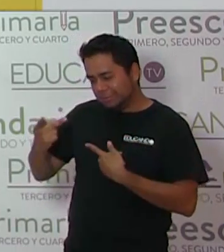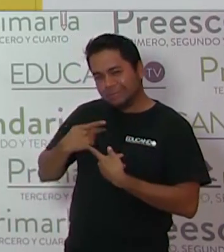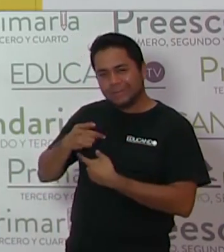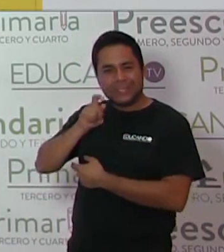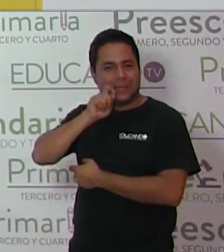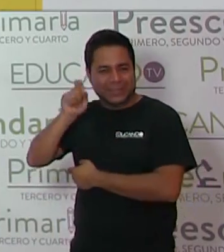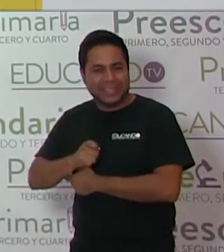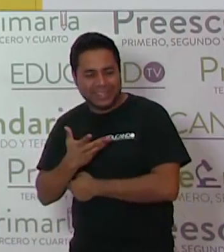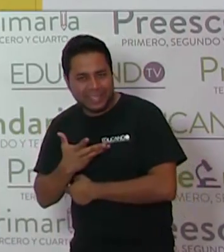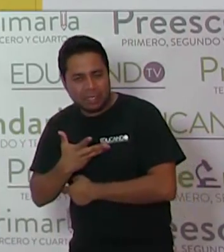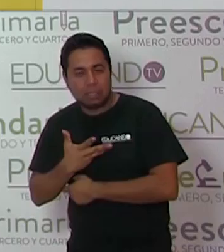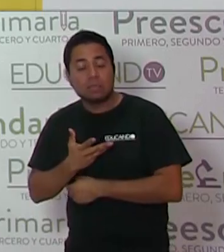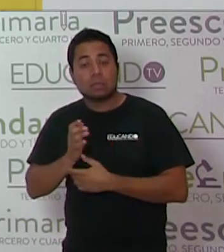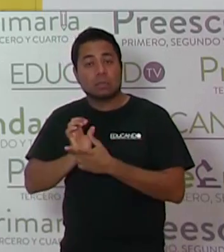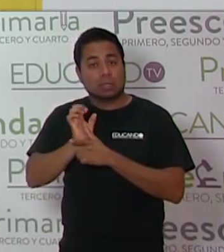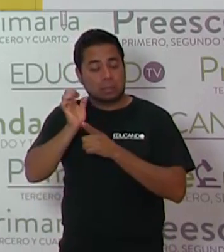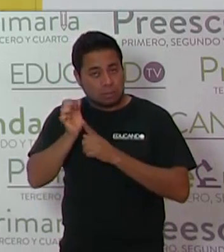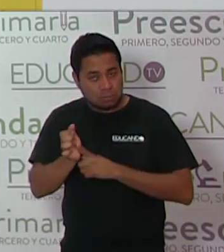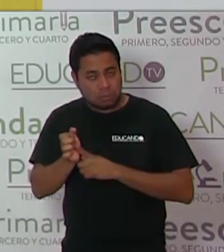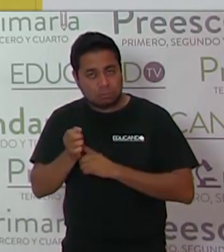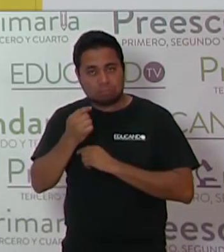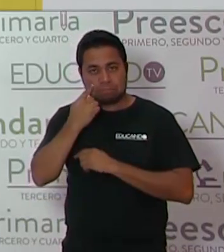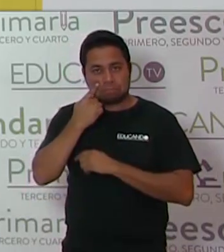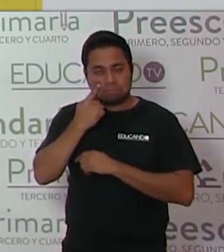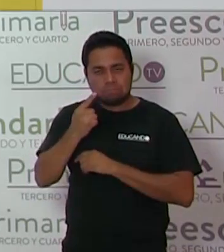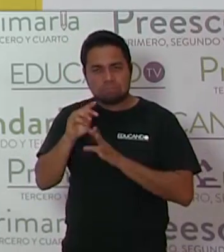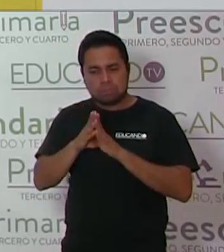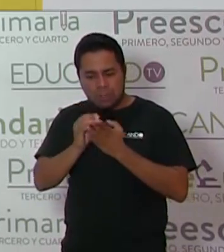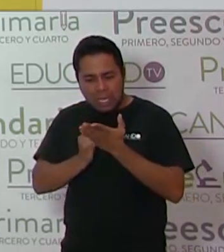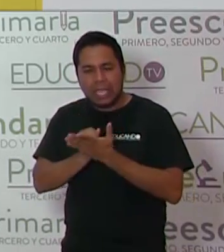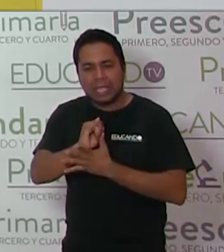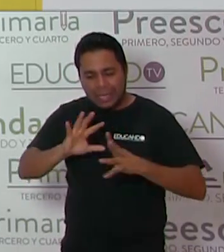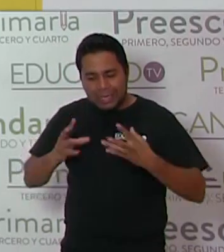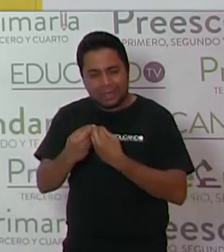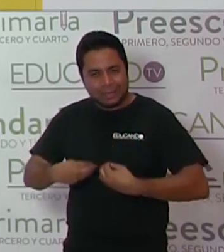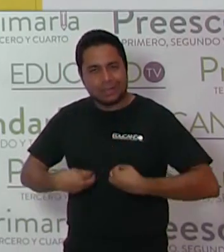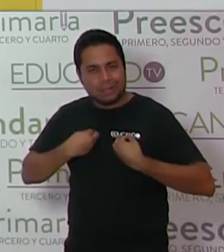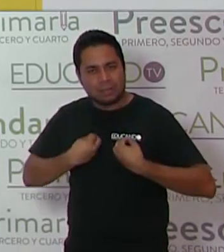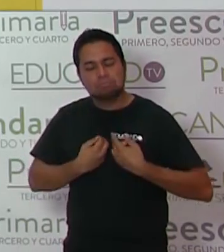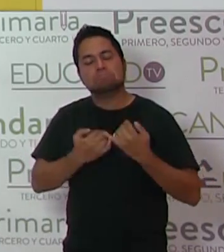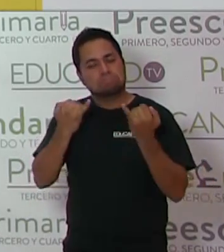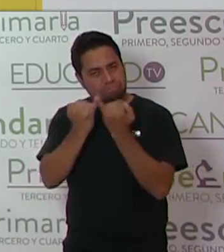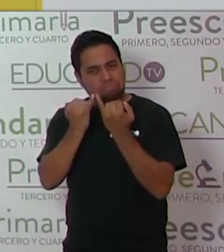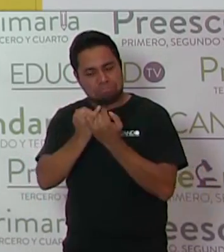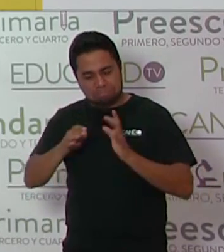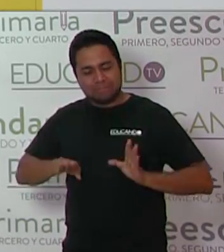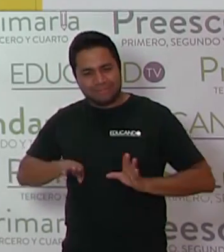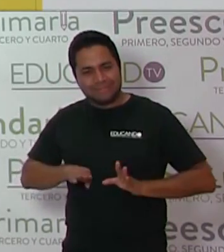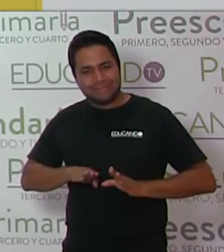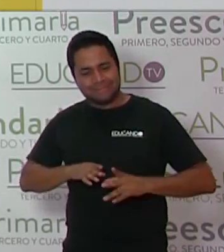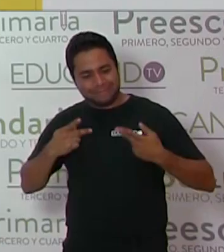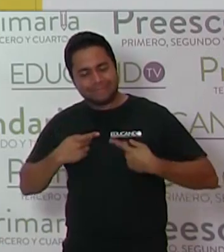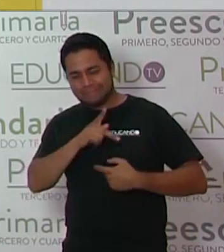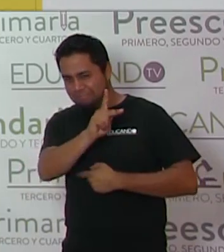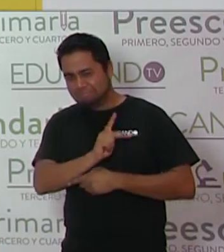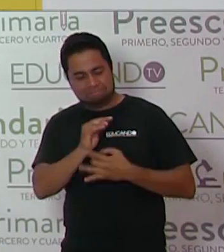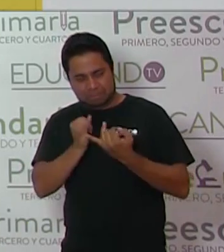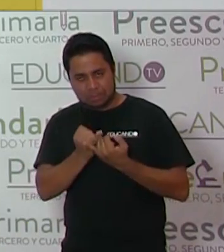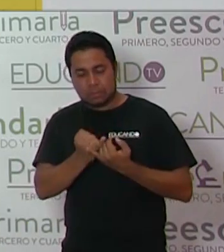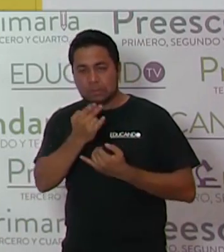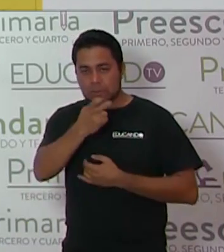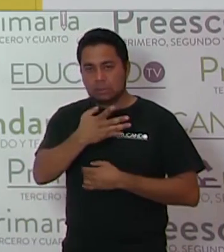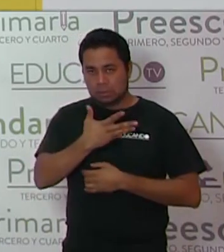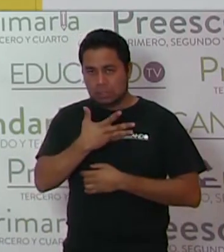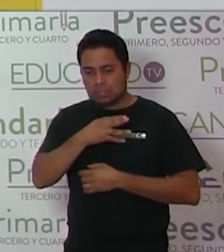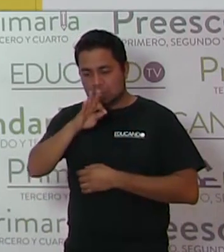la amistad. Entonces, y decidir vivir juntas también es una característica de los humanos.